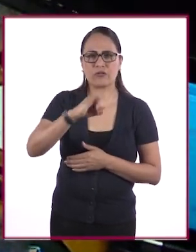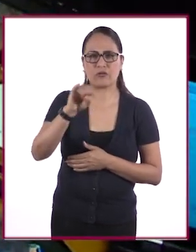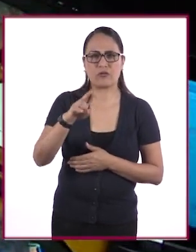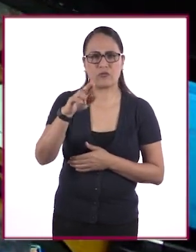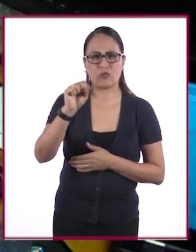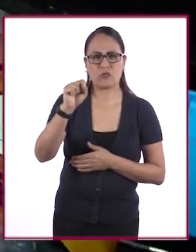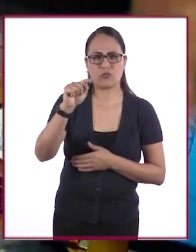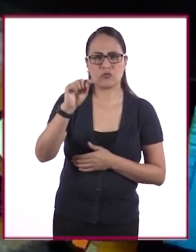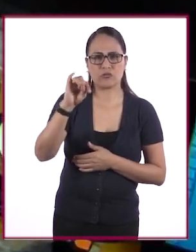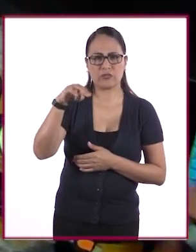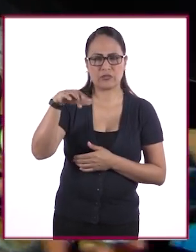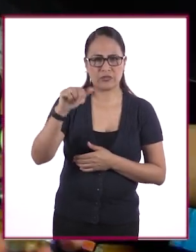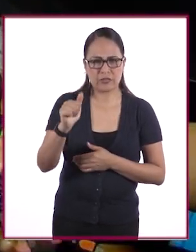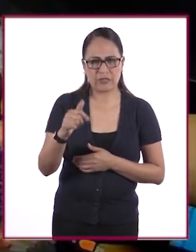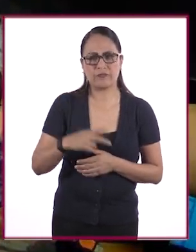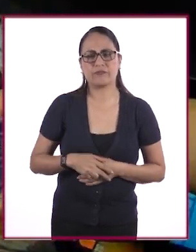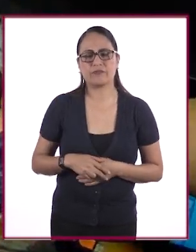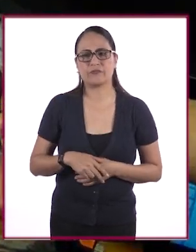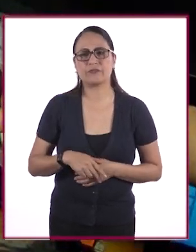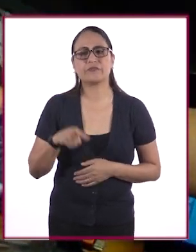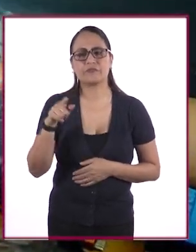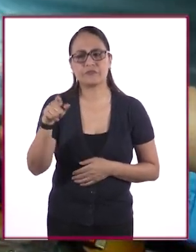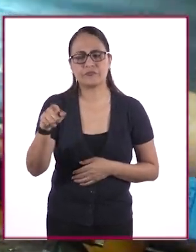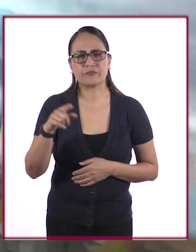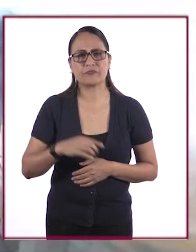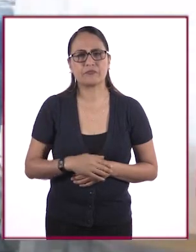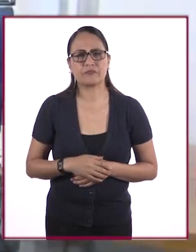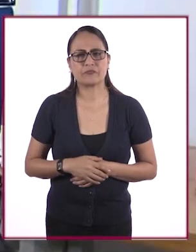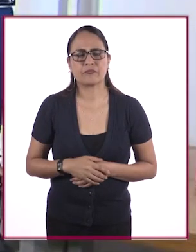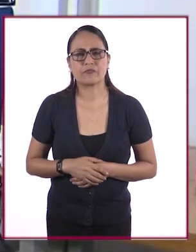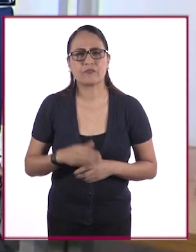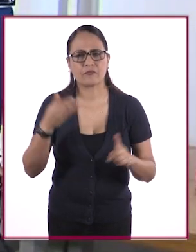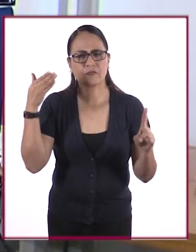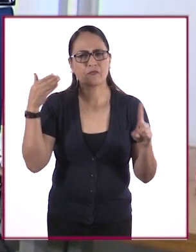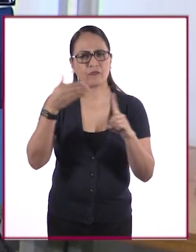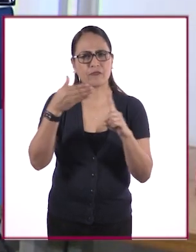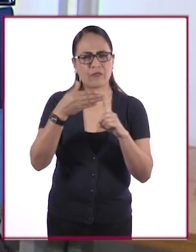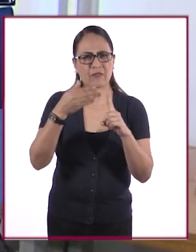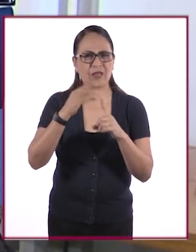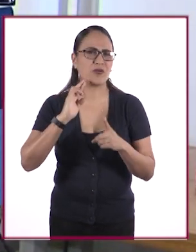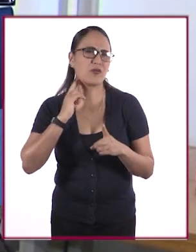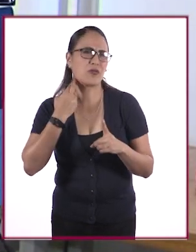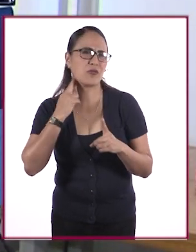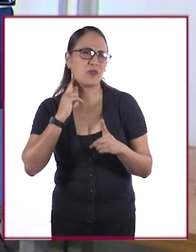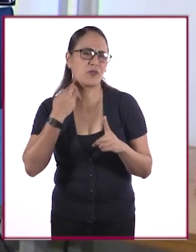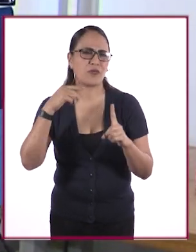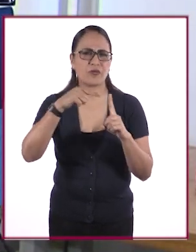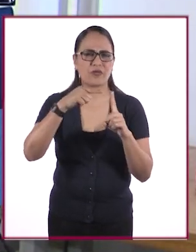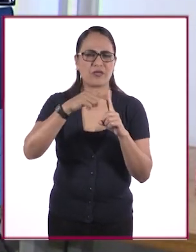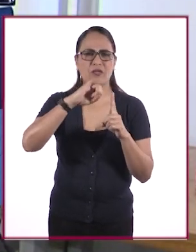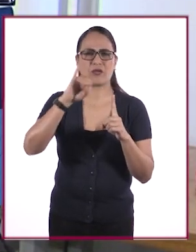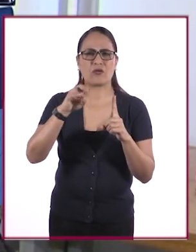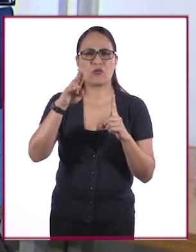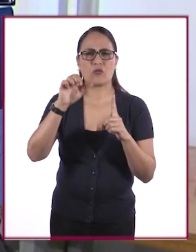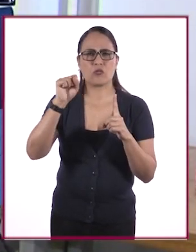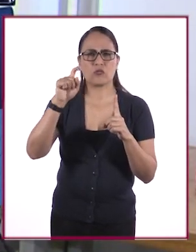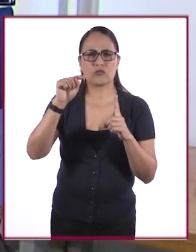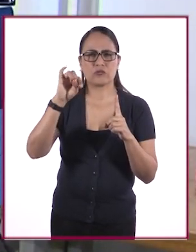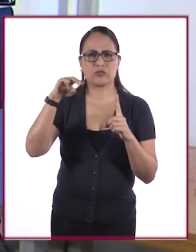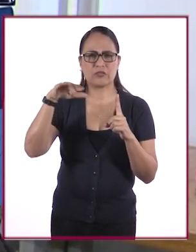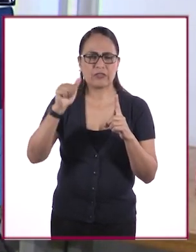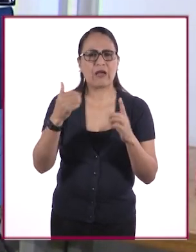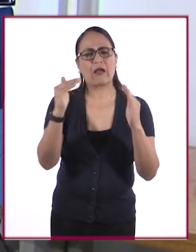es el último prototipo de robot que tenemos. El objetivo es que Justina esté en